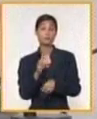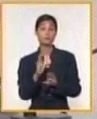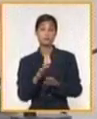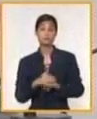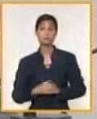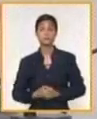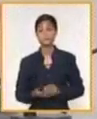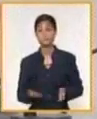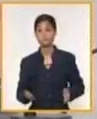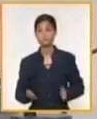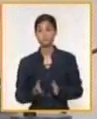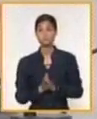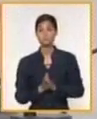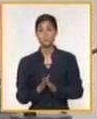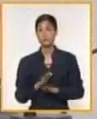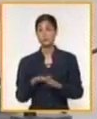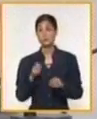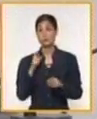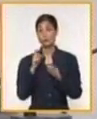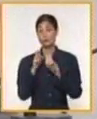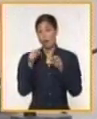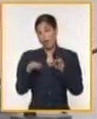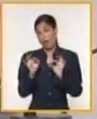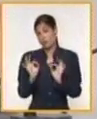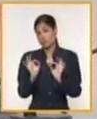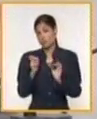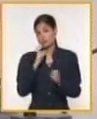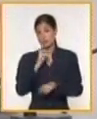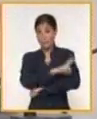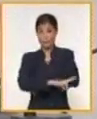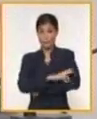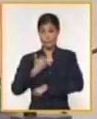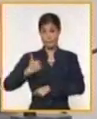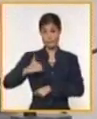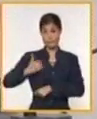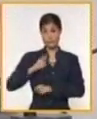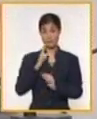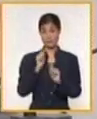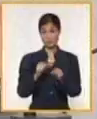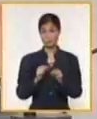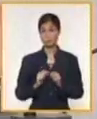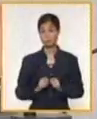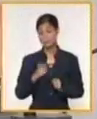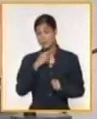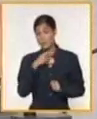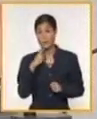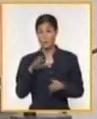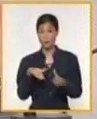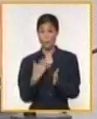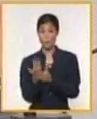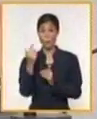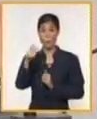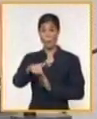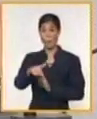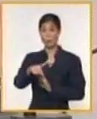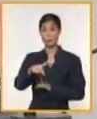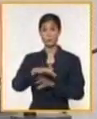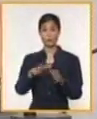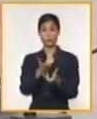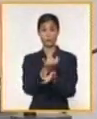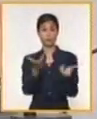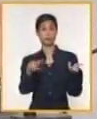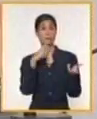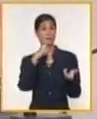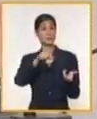Bueno, pues es lo que se ha vivido en las calles de Buenos Aires en el día de hoy. Cristina Fernández, que